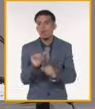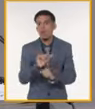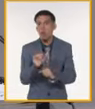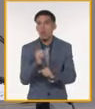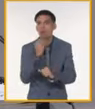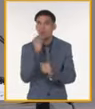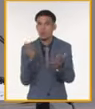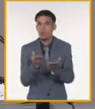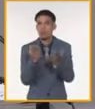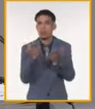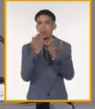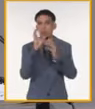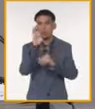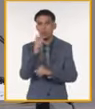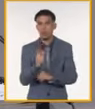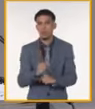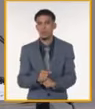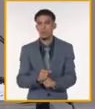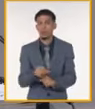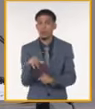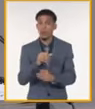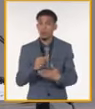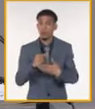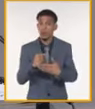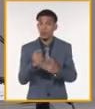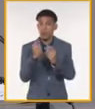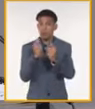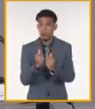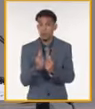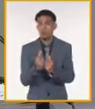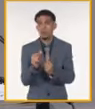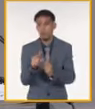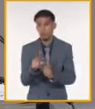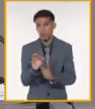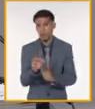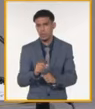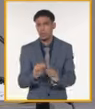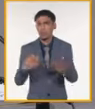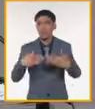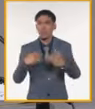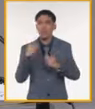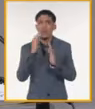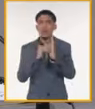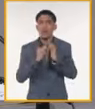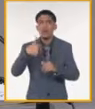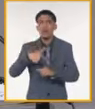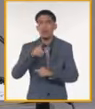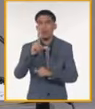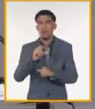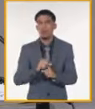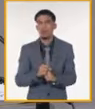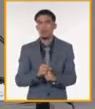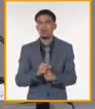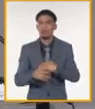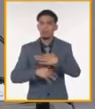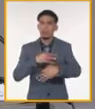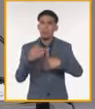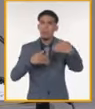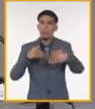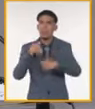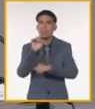desarrollo de nuestra economía también los aportes al presupuesto lo demuestran al cierre del mes de julio podemos hablar de una participación en